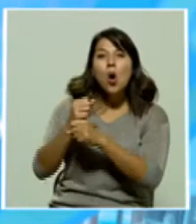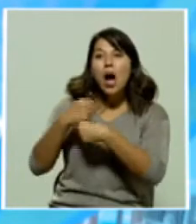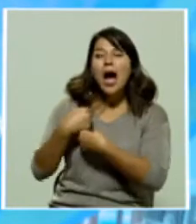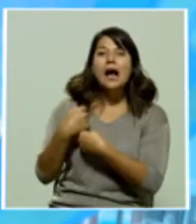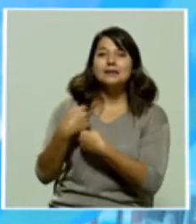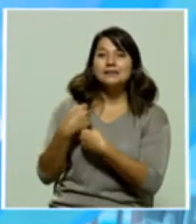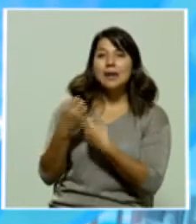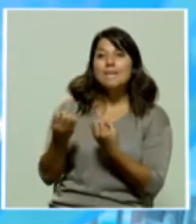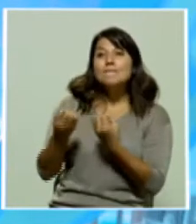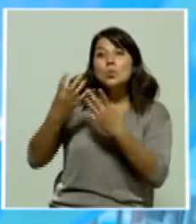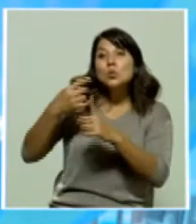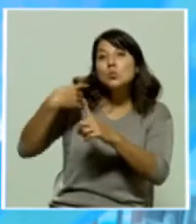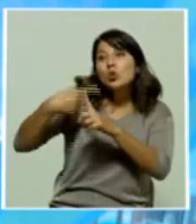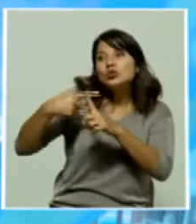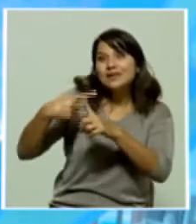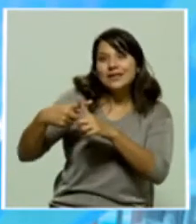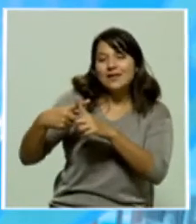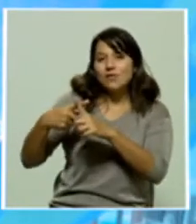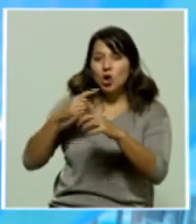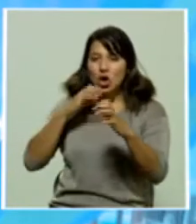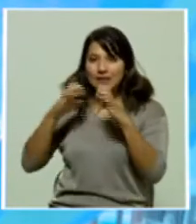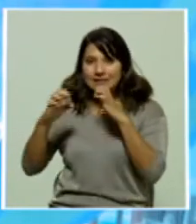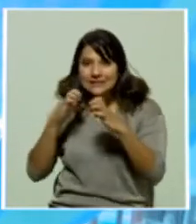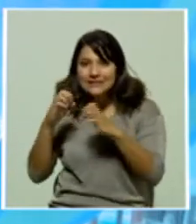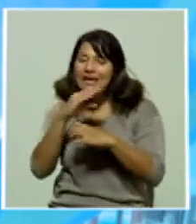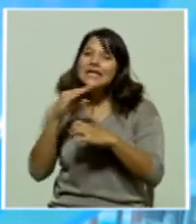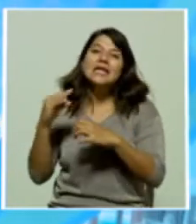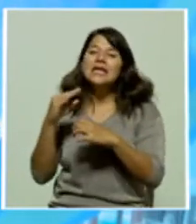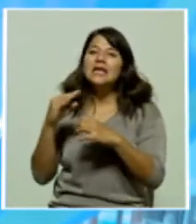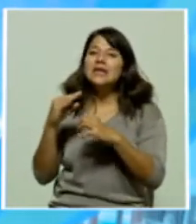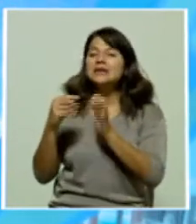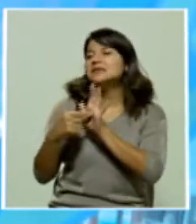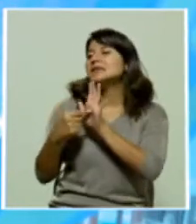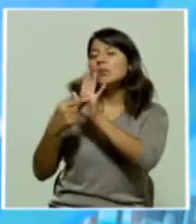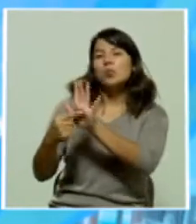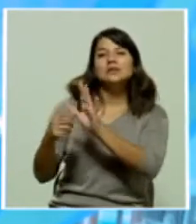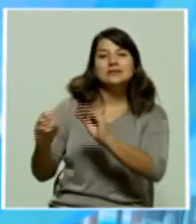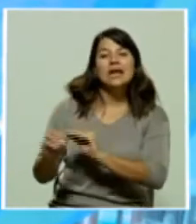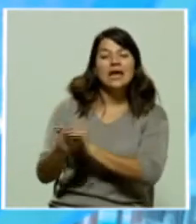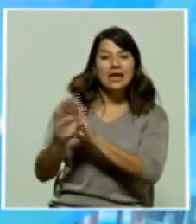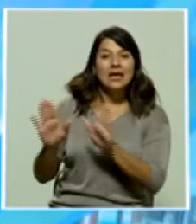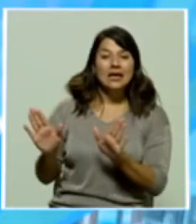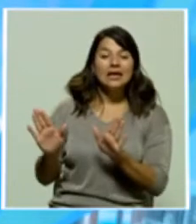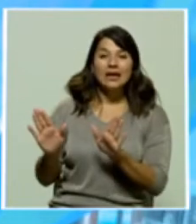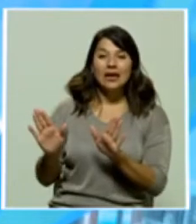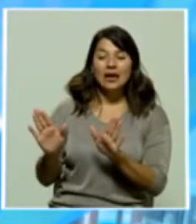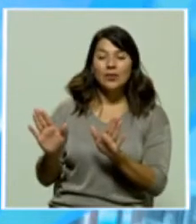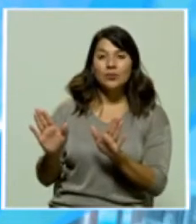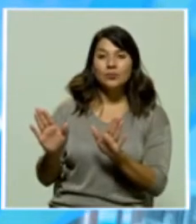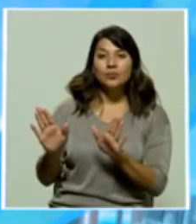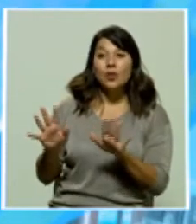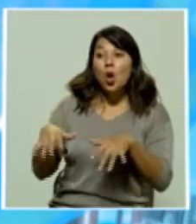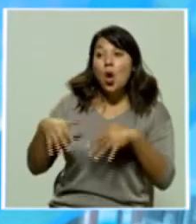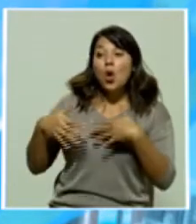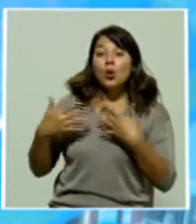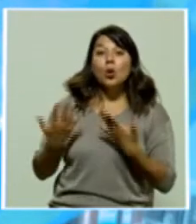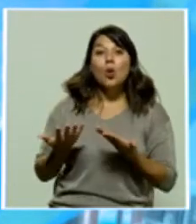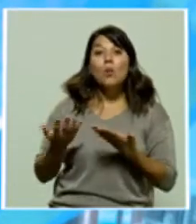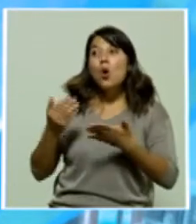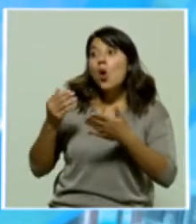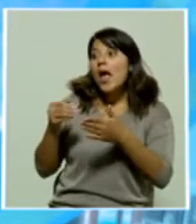periodístico, y posteriormente que queda muy bien reflejado en la edición, que es justamente cómo en medio de